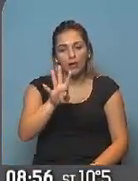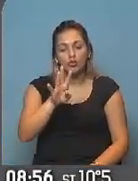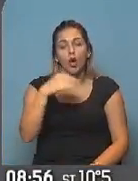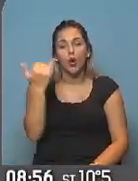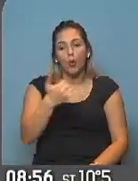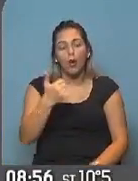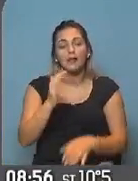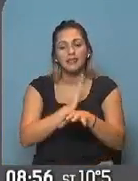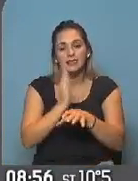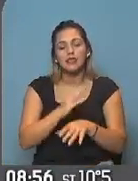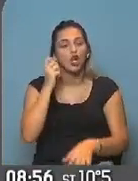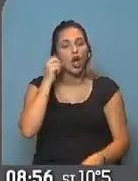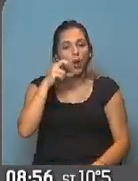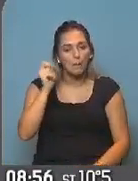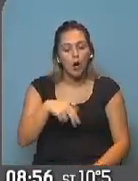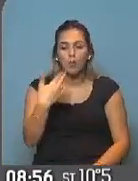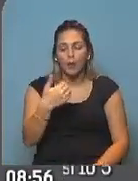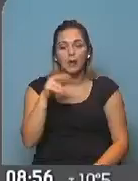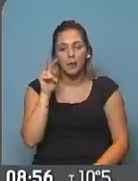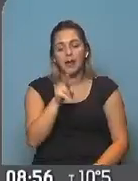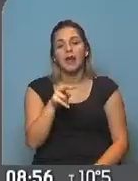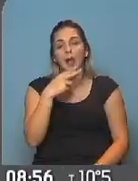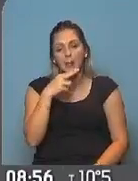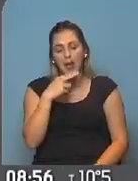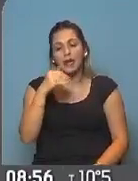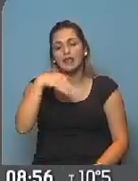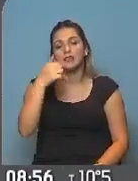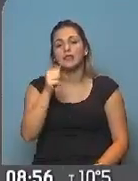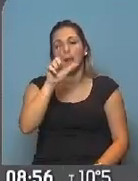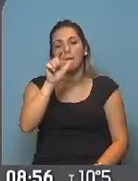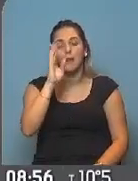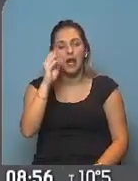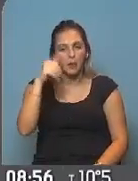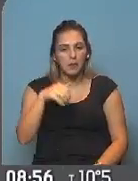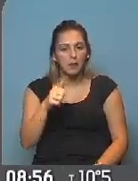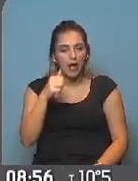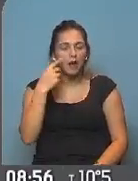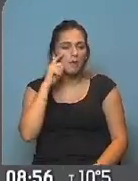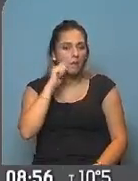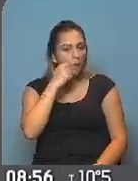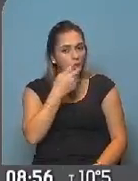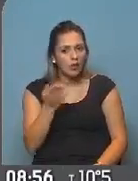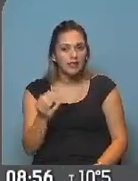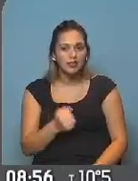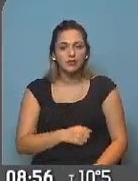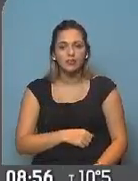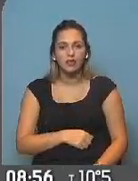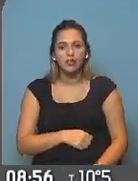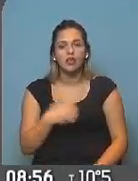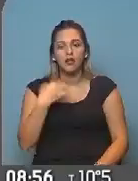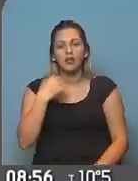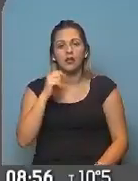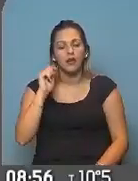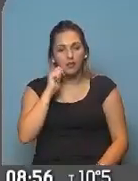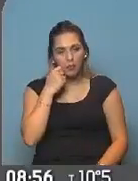estrena en el Cine Gomont, la podés ver los viernes, igual en el Malva, que tiene un auditorio comodísimo y genial, lo digo yo que no me sobran los centímetros, tiene muy buen desnivel